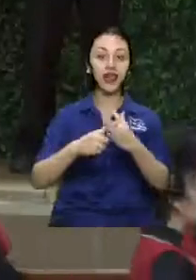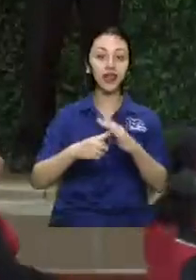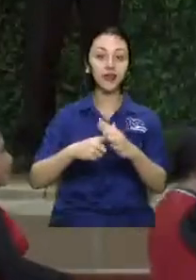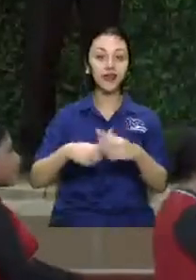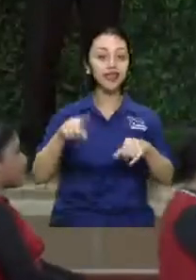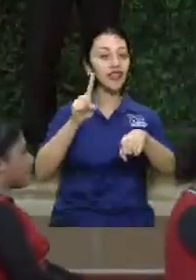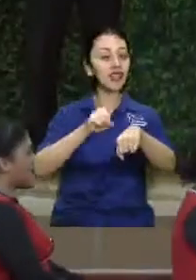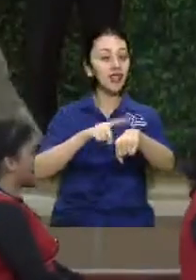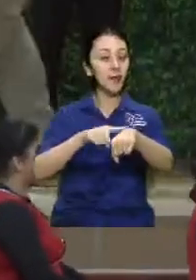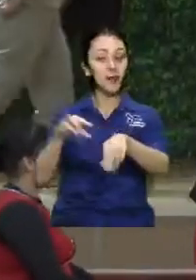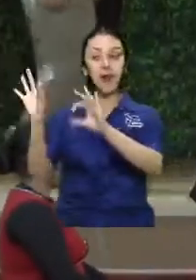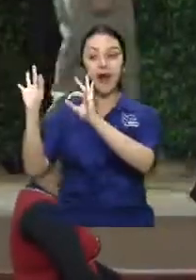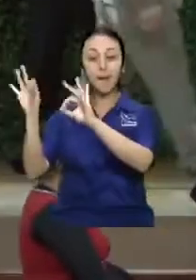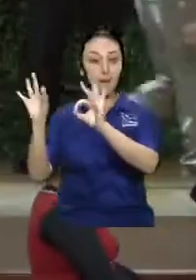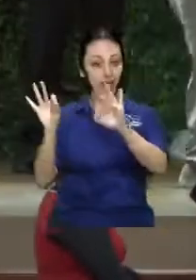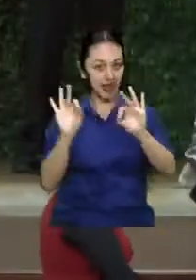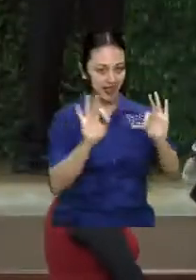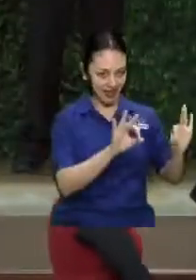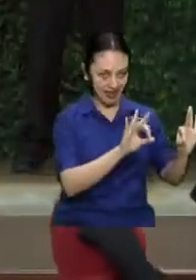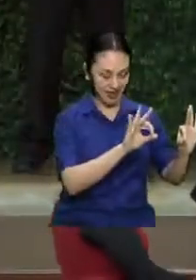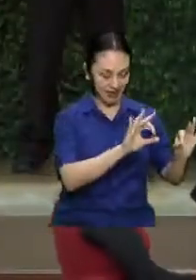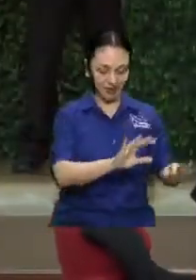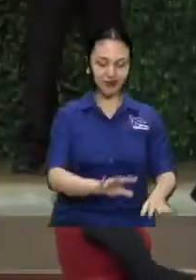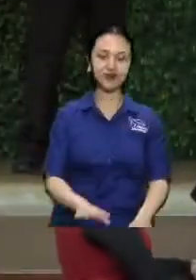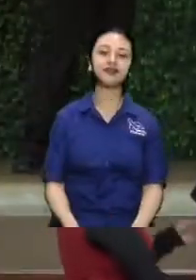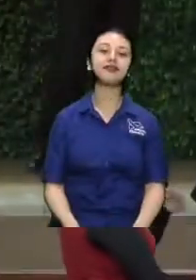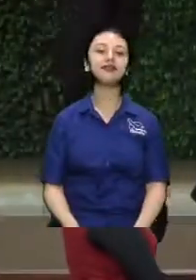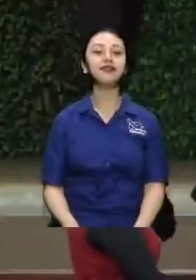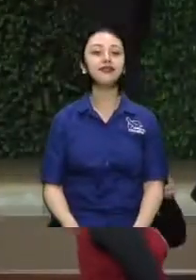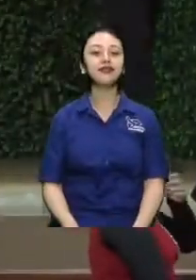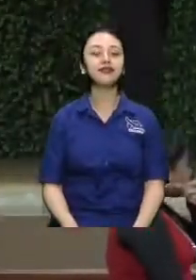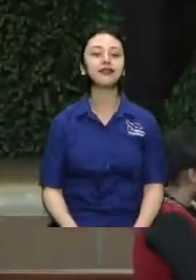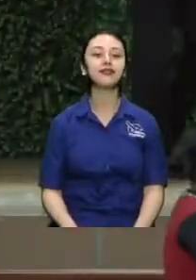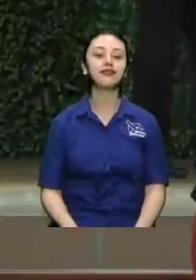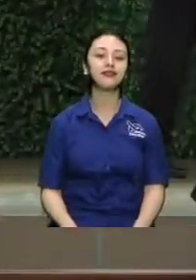Muy bien, pueden descender mis hermanos, hermanas que están acá.